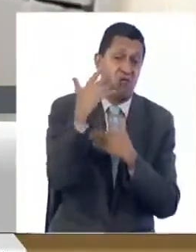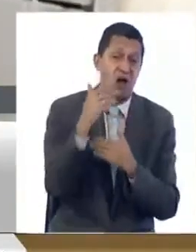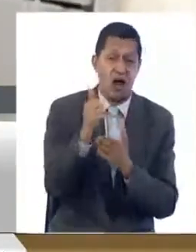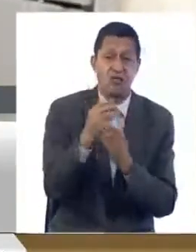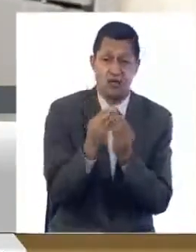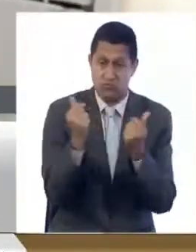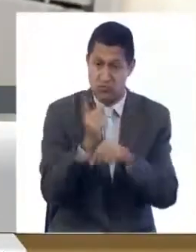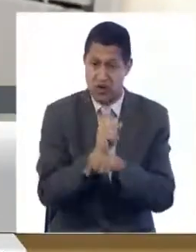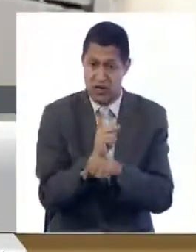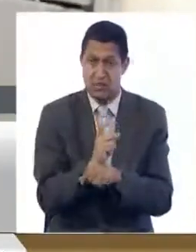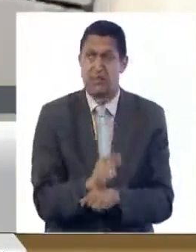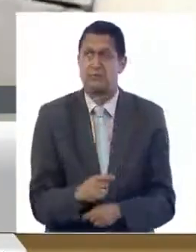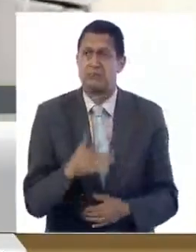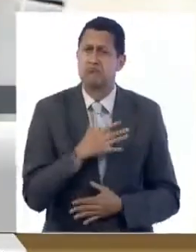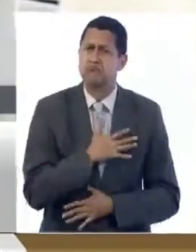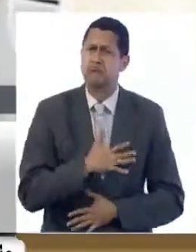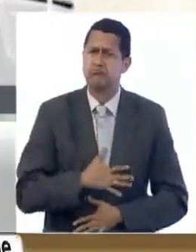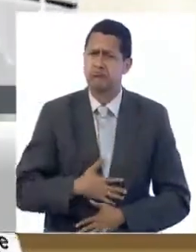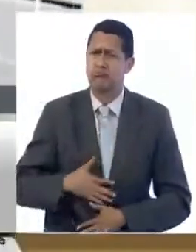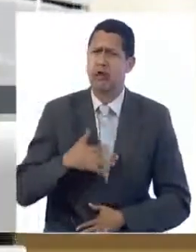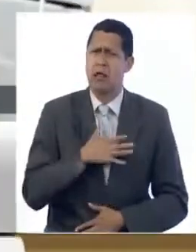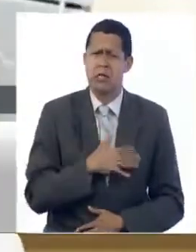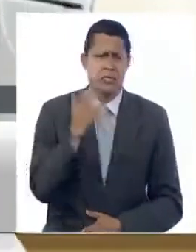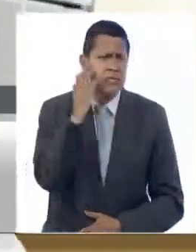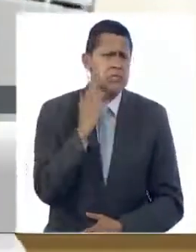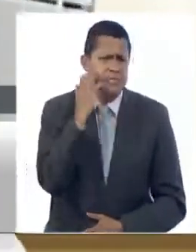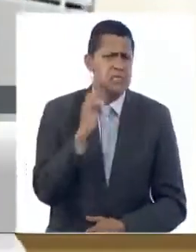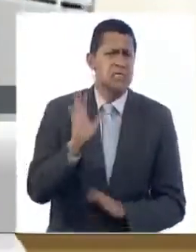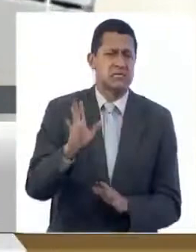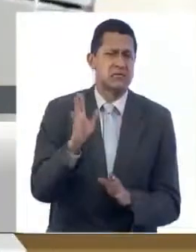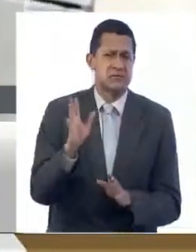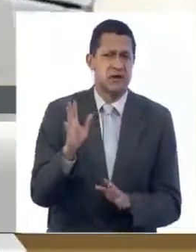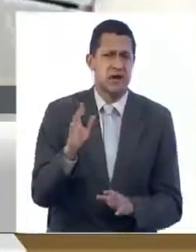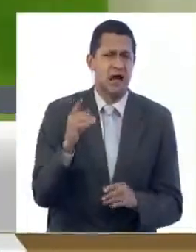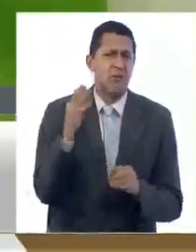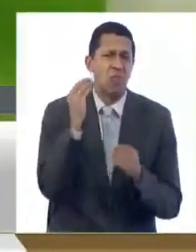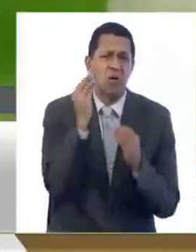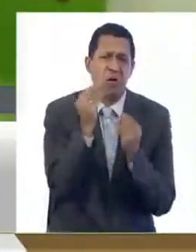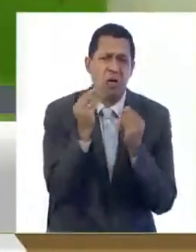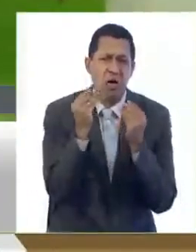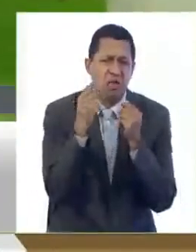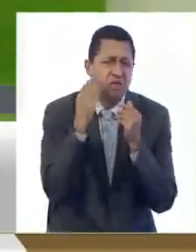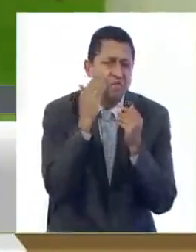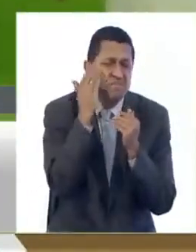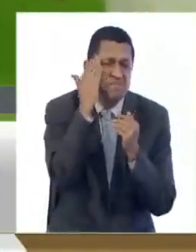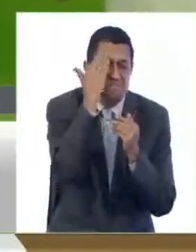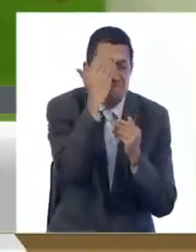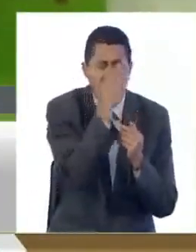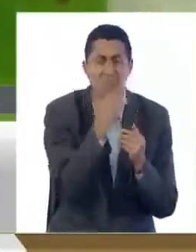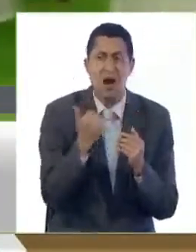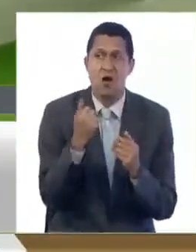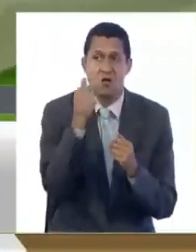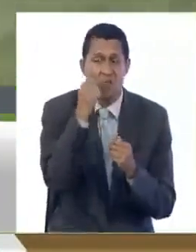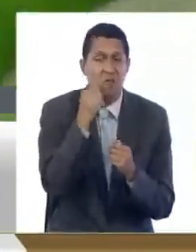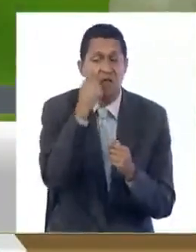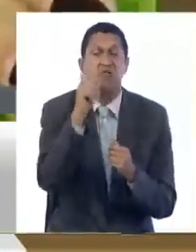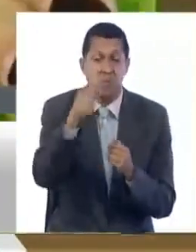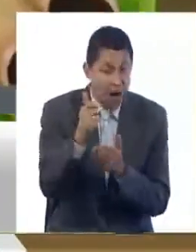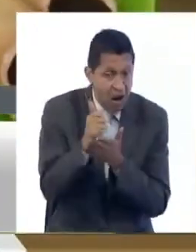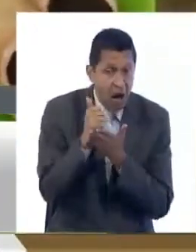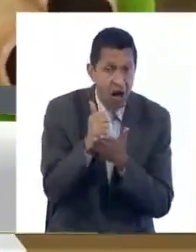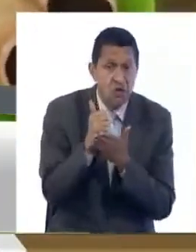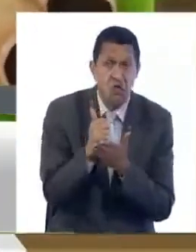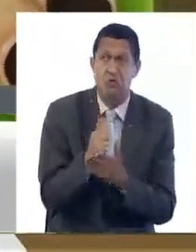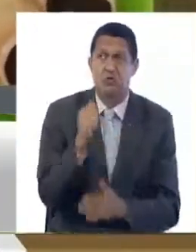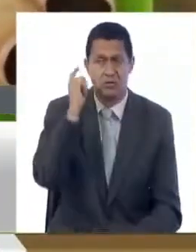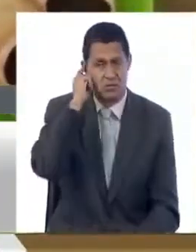curación. Alivia la sensación de picazón, elimina el exceso de grasa y las cicatrices en conjunto con la suciedad de la